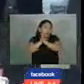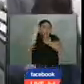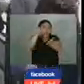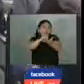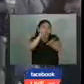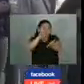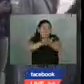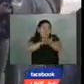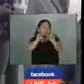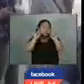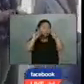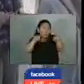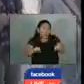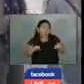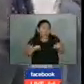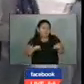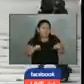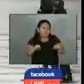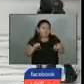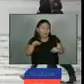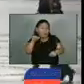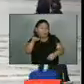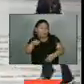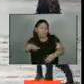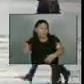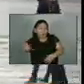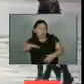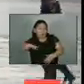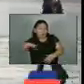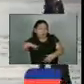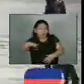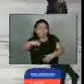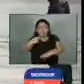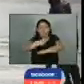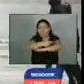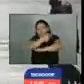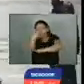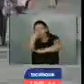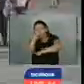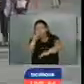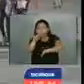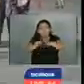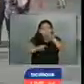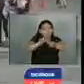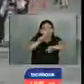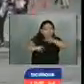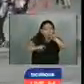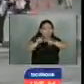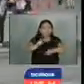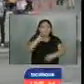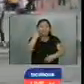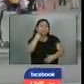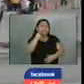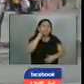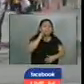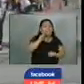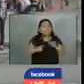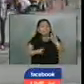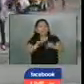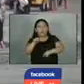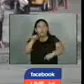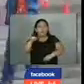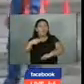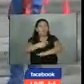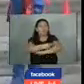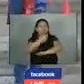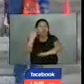programar una cita para llegar a un puerto de entrada terrestre y ser entrevistada por oficiales de aduanas y protección fronteriza en un